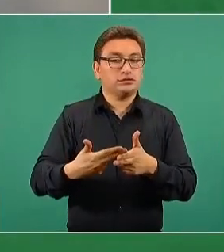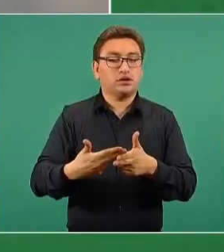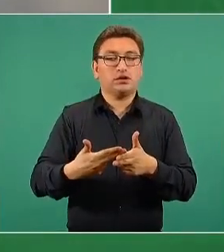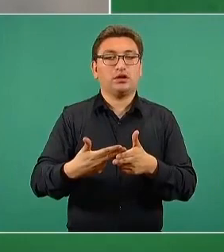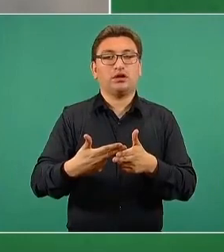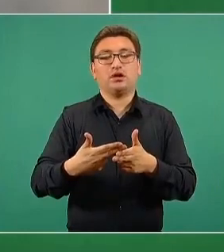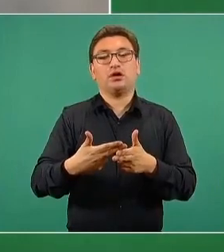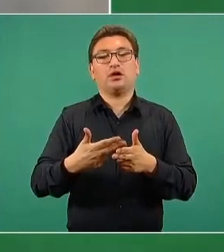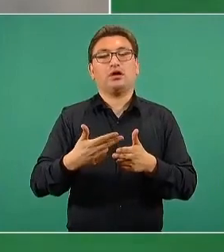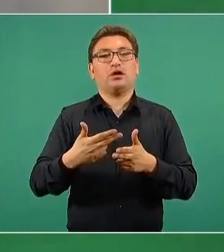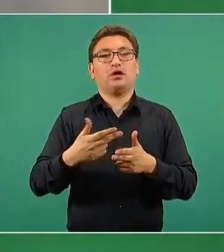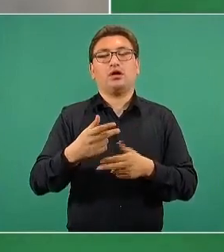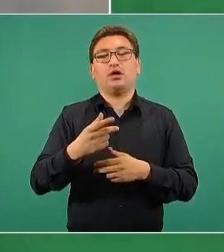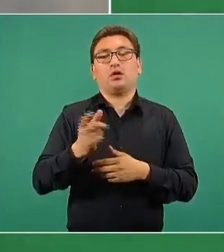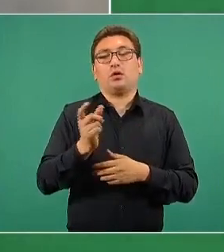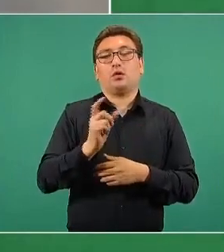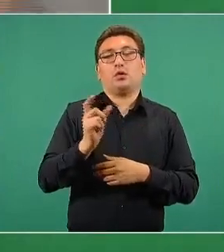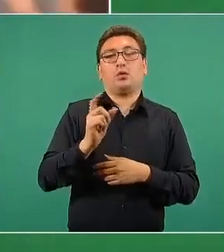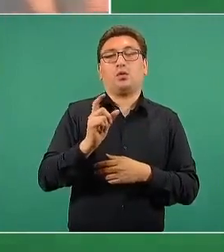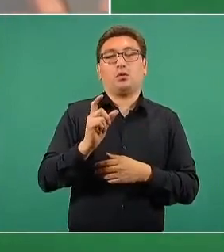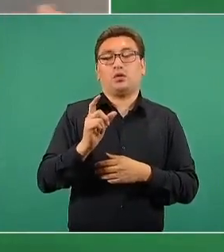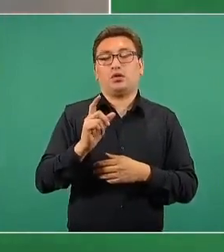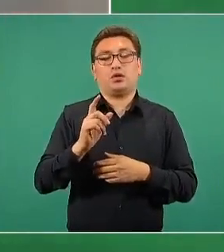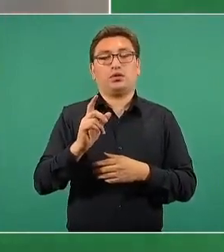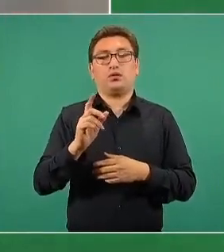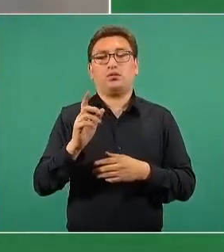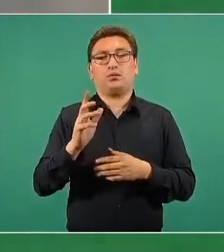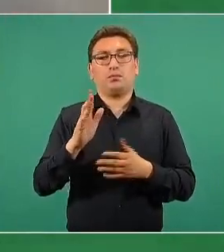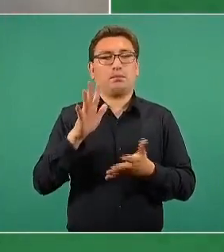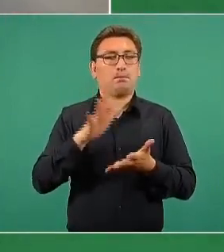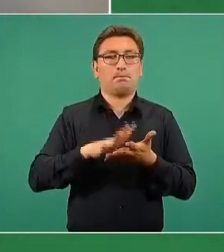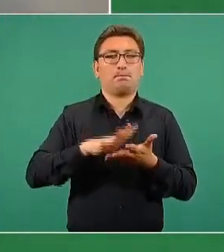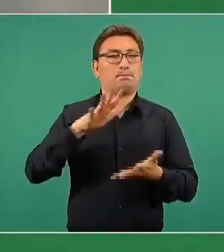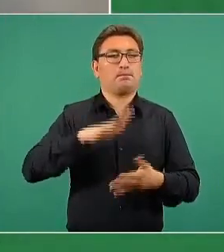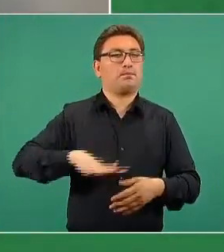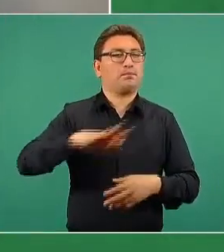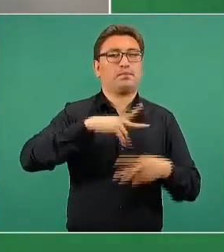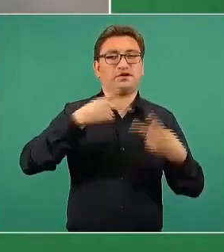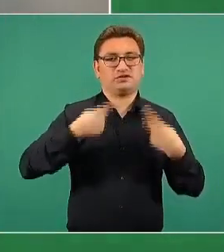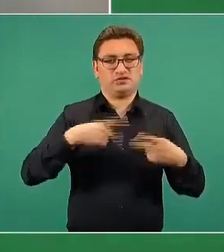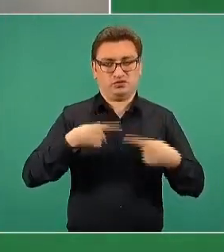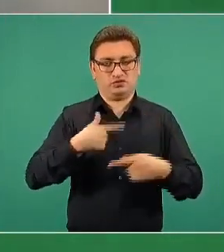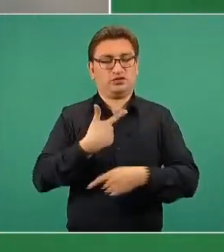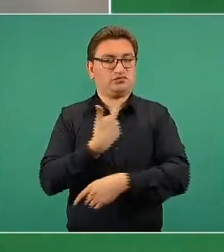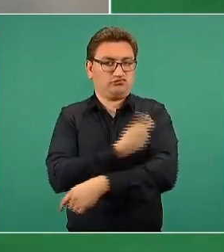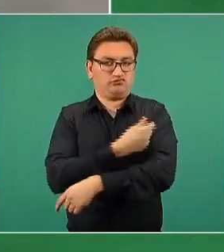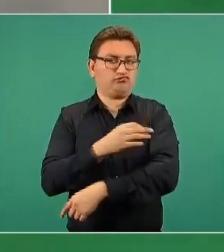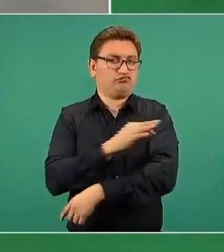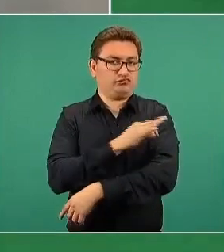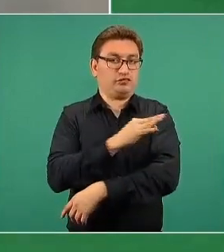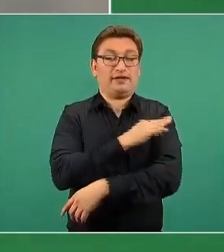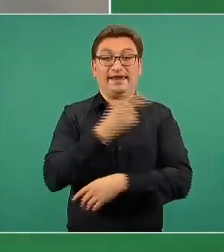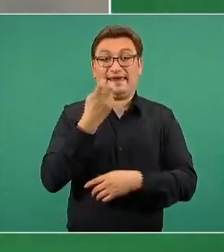con una mayor cantidad de personas vacunadas que